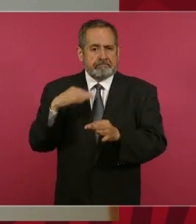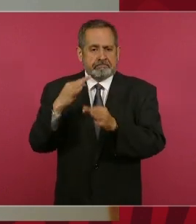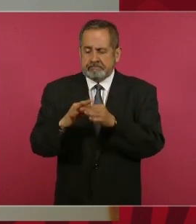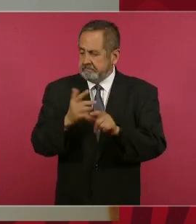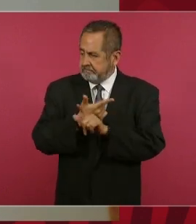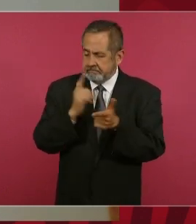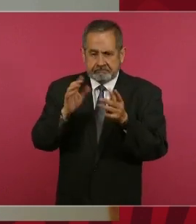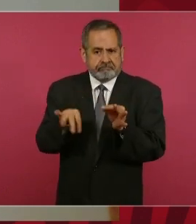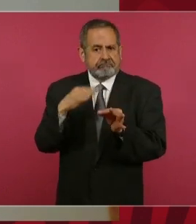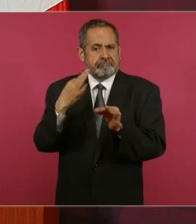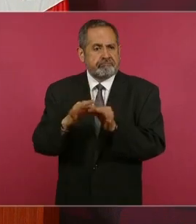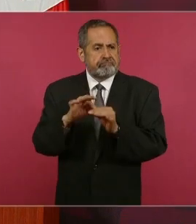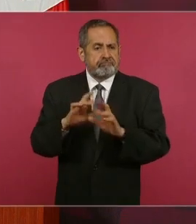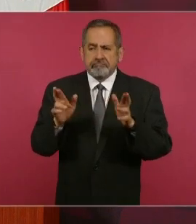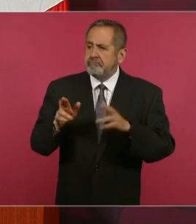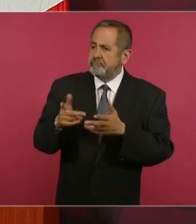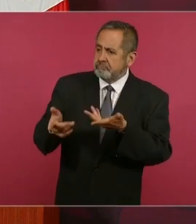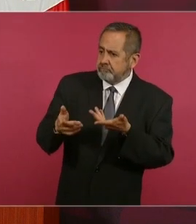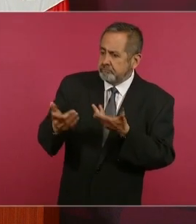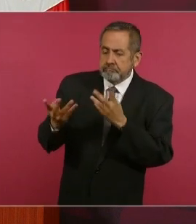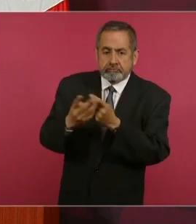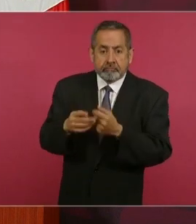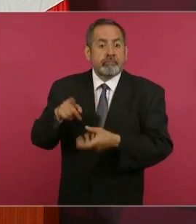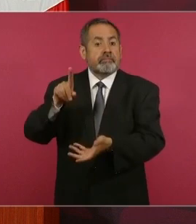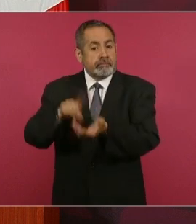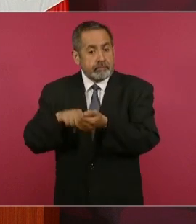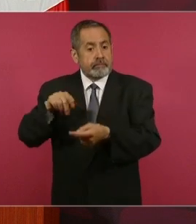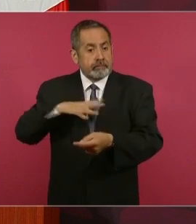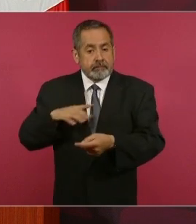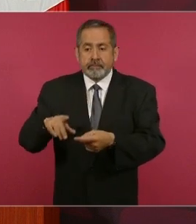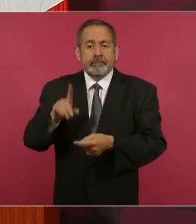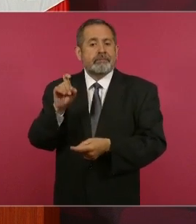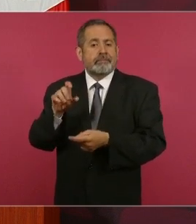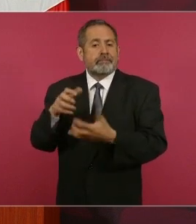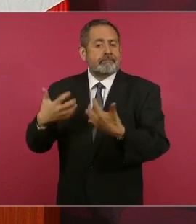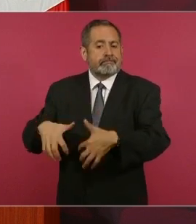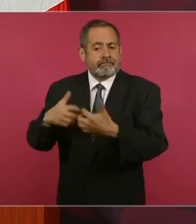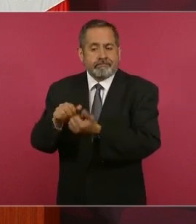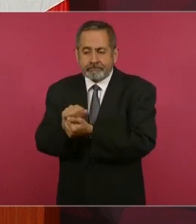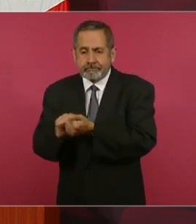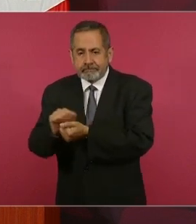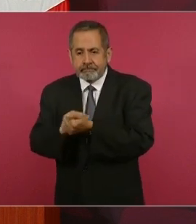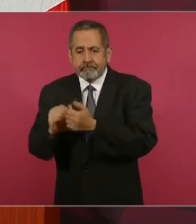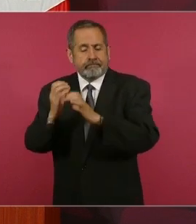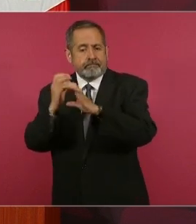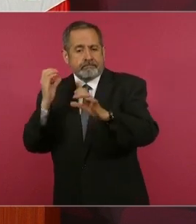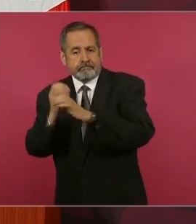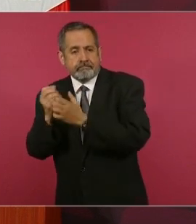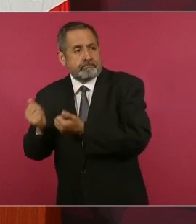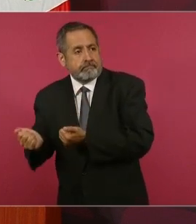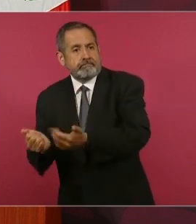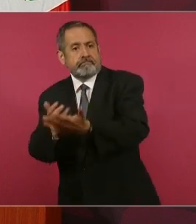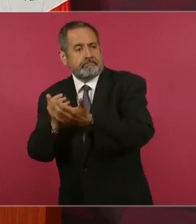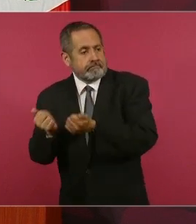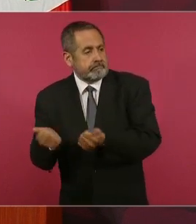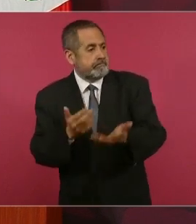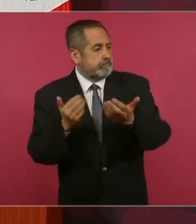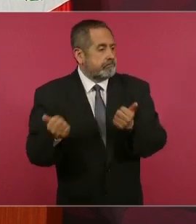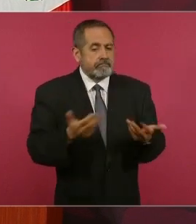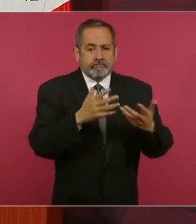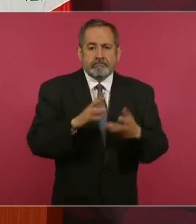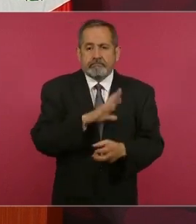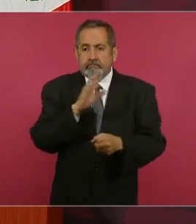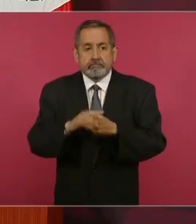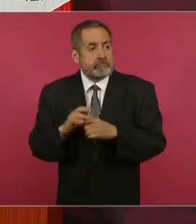100%. Tenemos ahí incluso plantas potabilizadoras y pipas para que vayan atendiendo